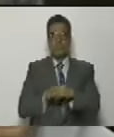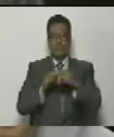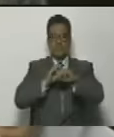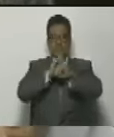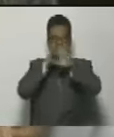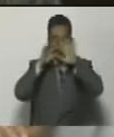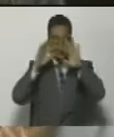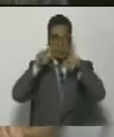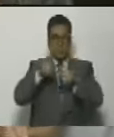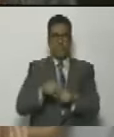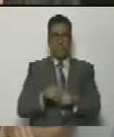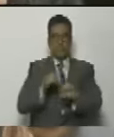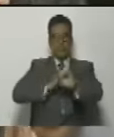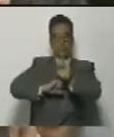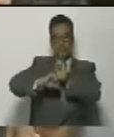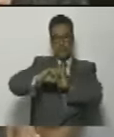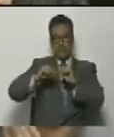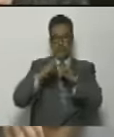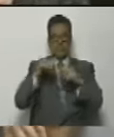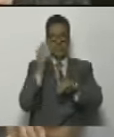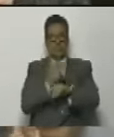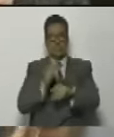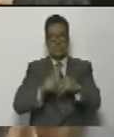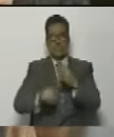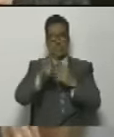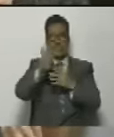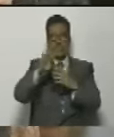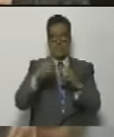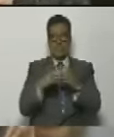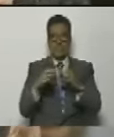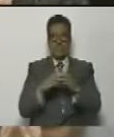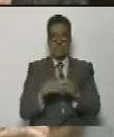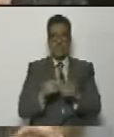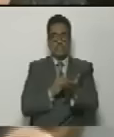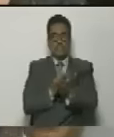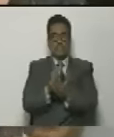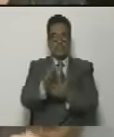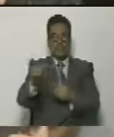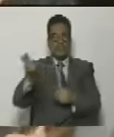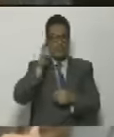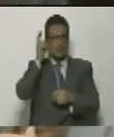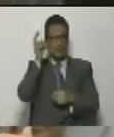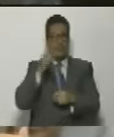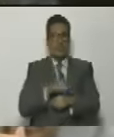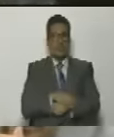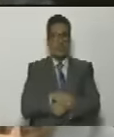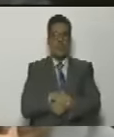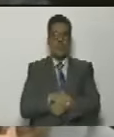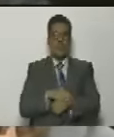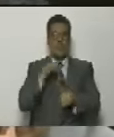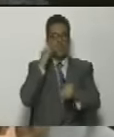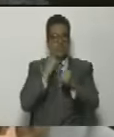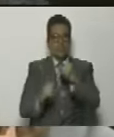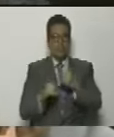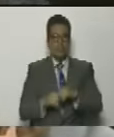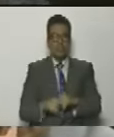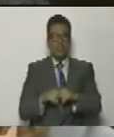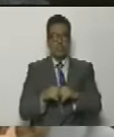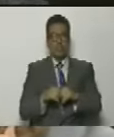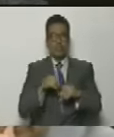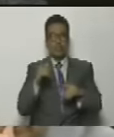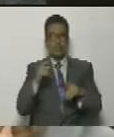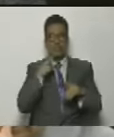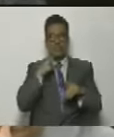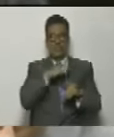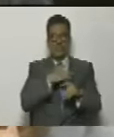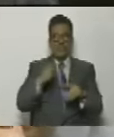transparente y rechazo a las sanciones, son cuatro conceptos que seguiremos escuchando. Un último comentario,